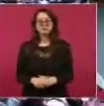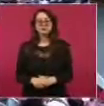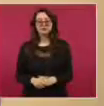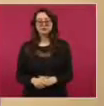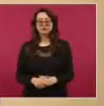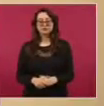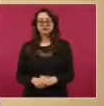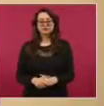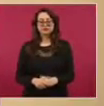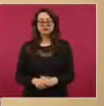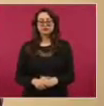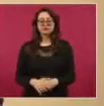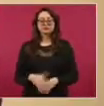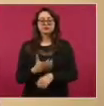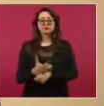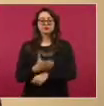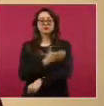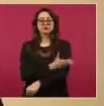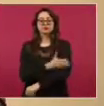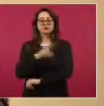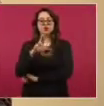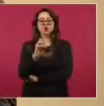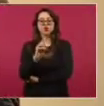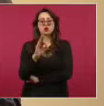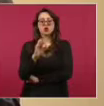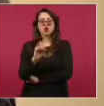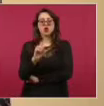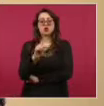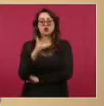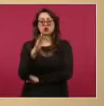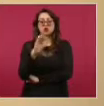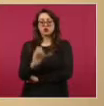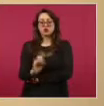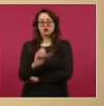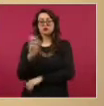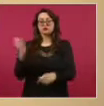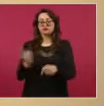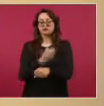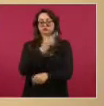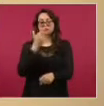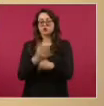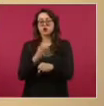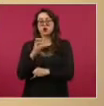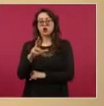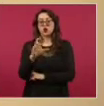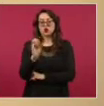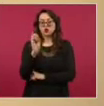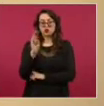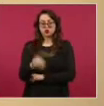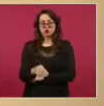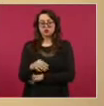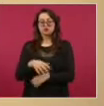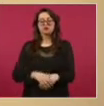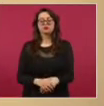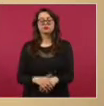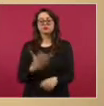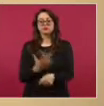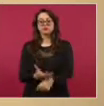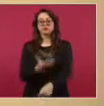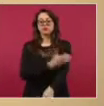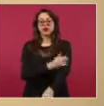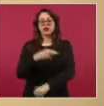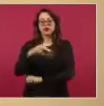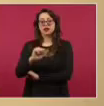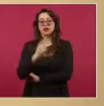Compañero Rodolfo González Guzmán, secretario general de la CROM. Compañero Napoleón Gómez